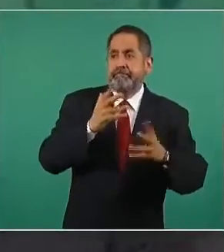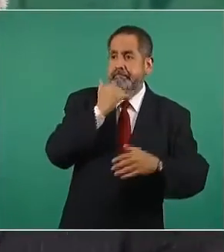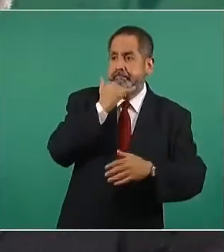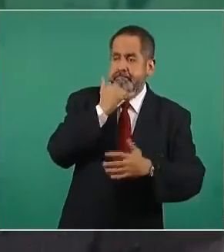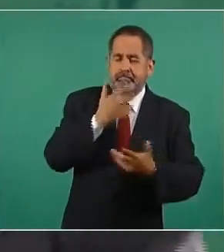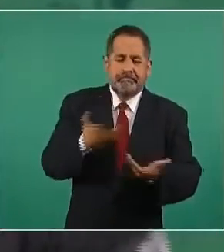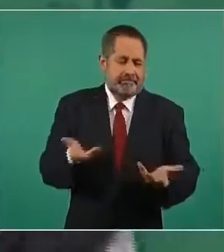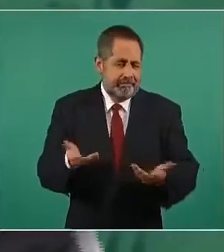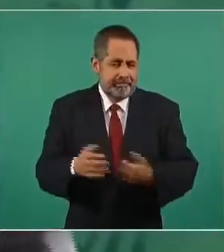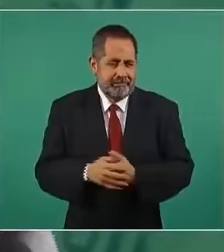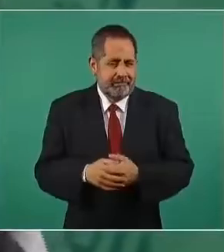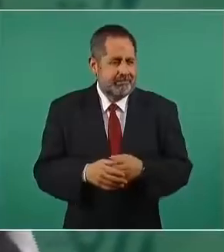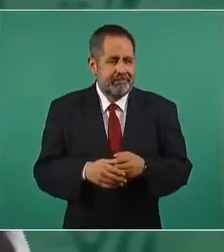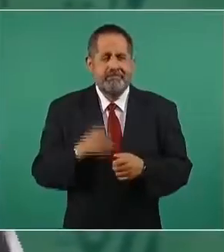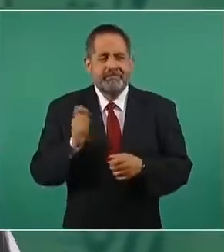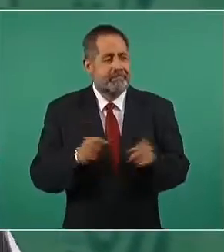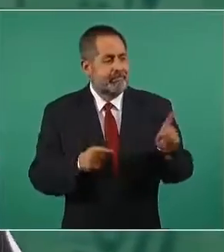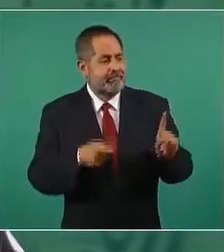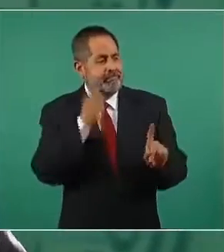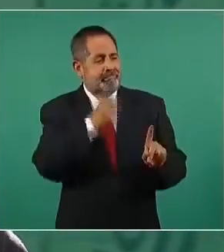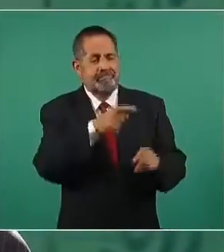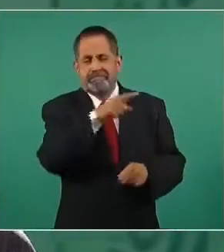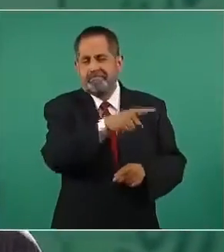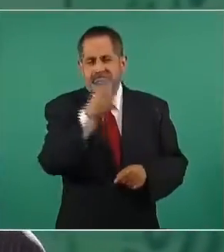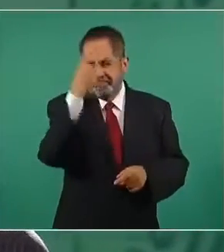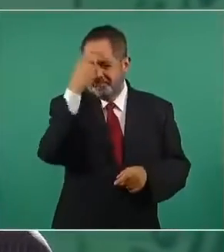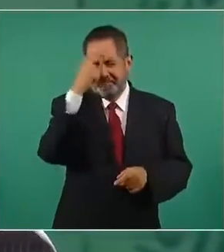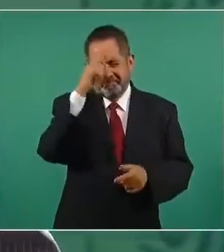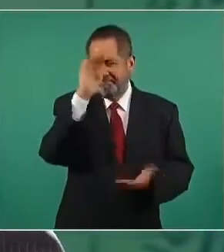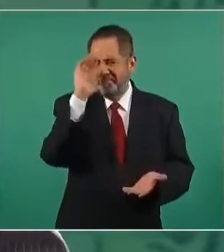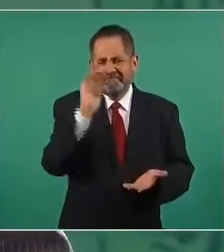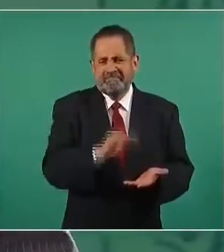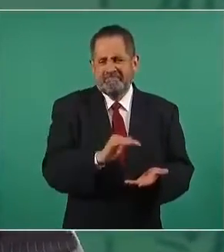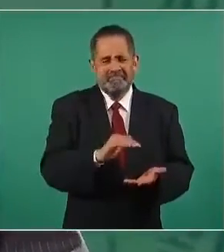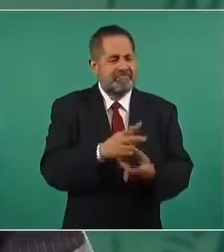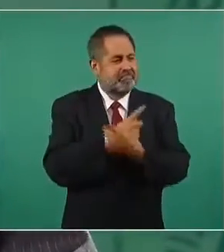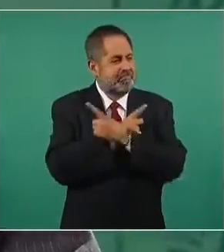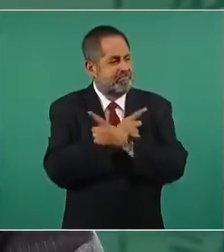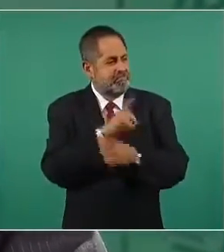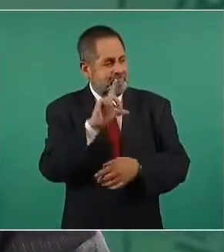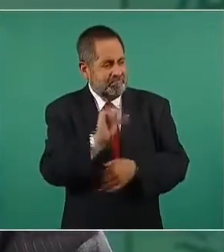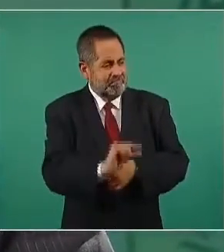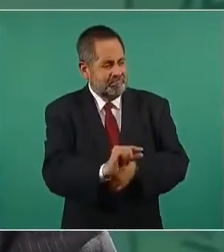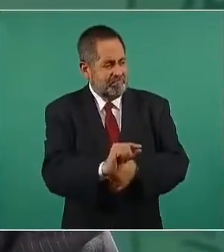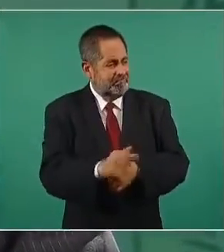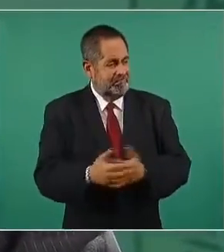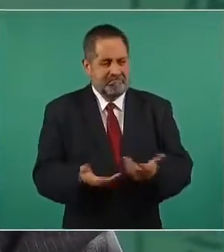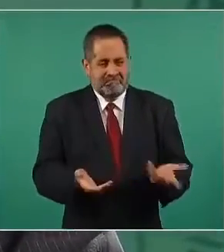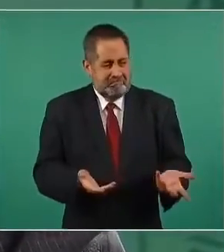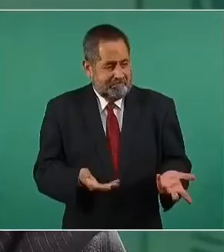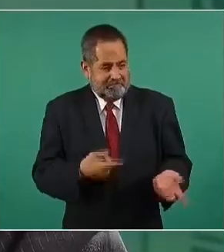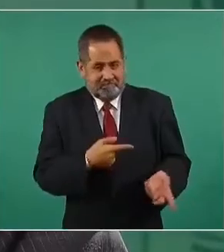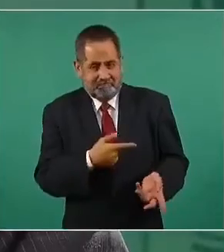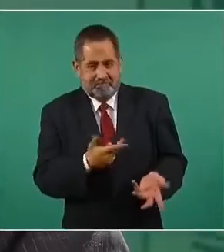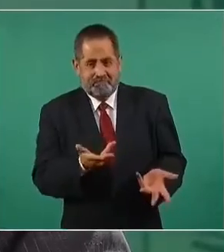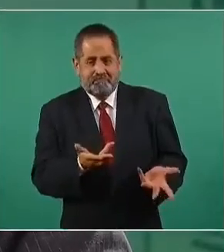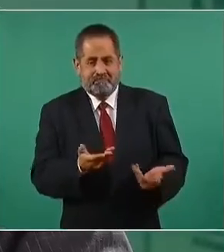el bajo nivel moral de nuestros adversarios.